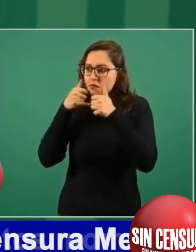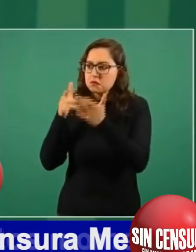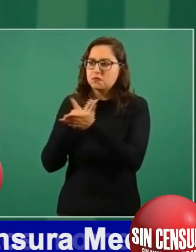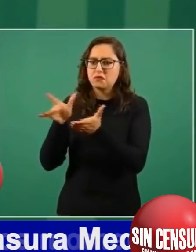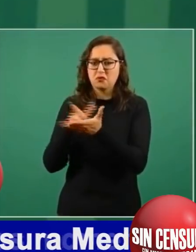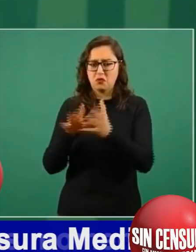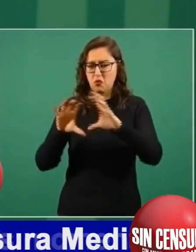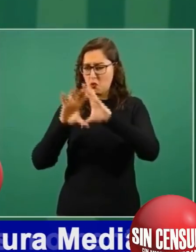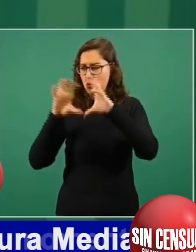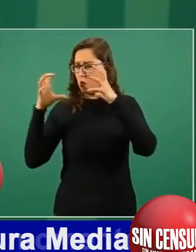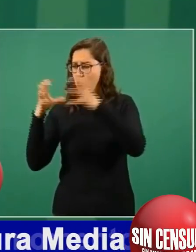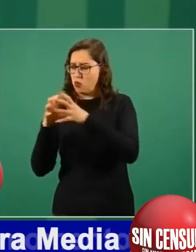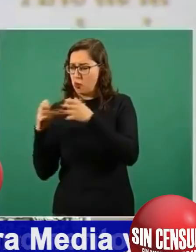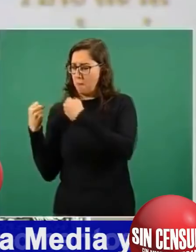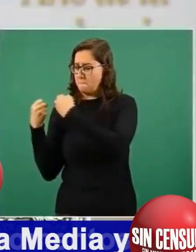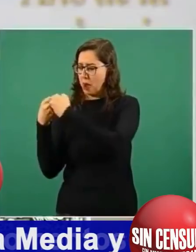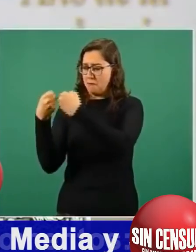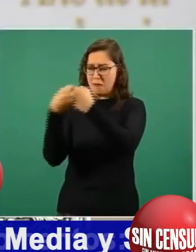fronteras,